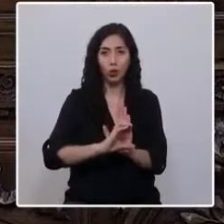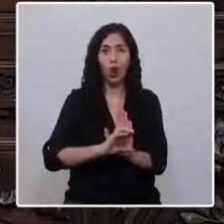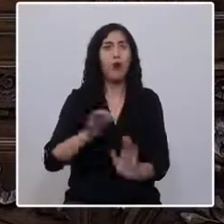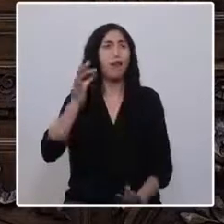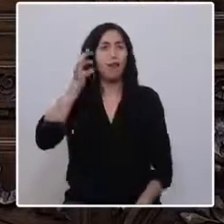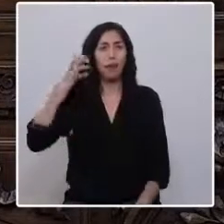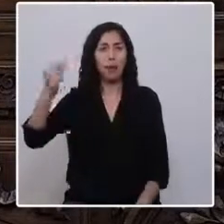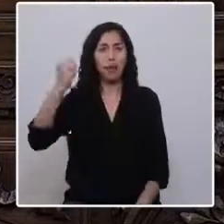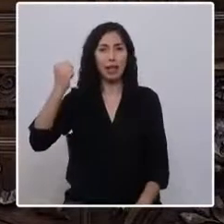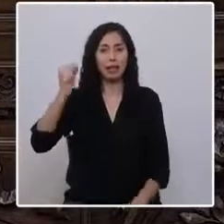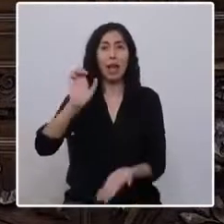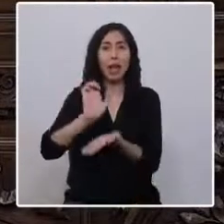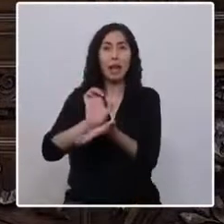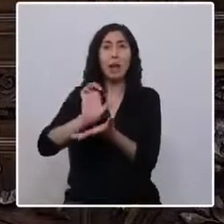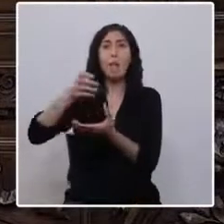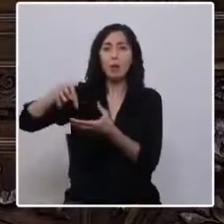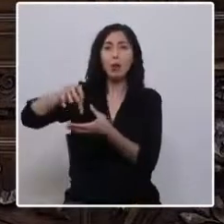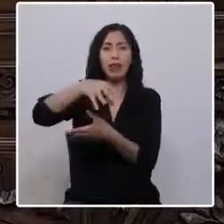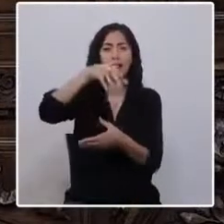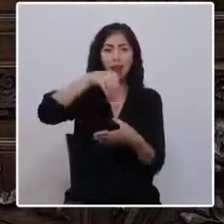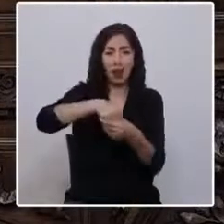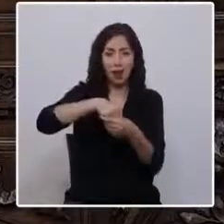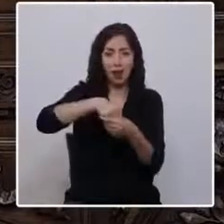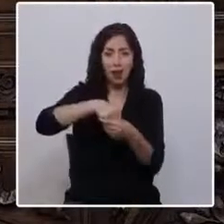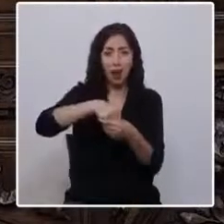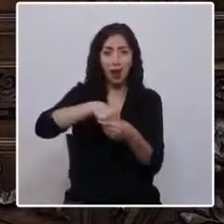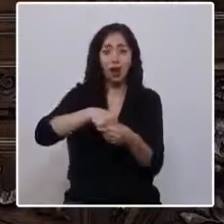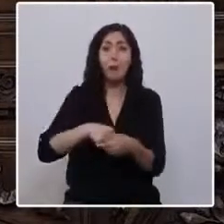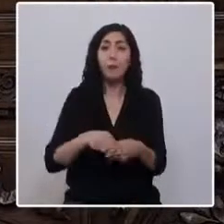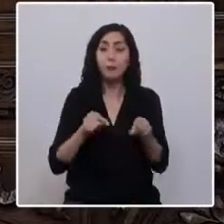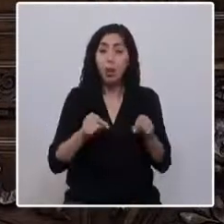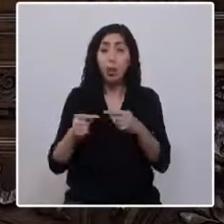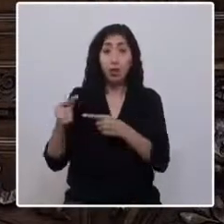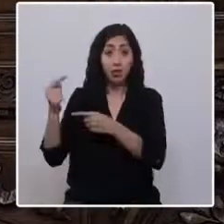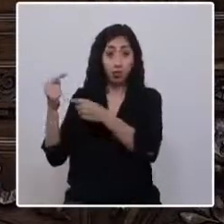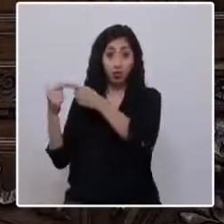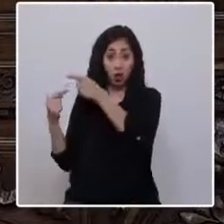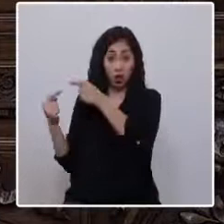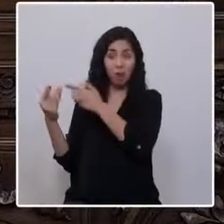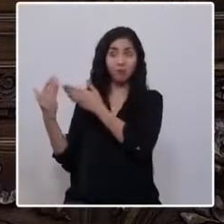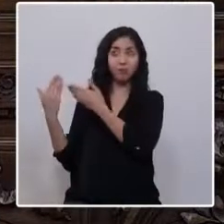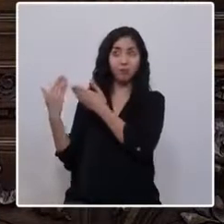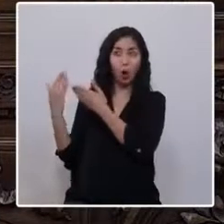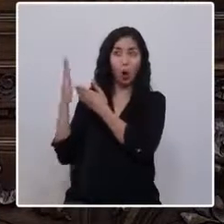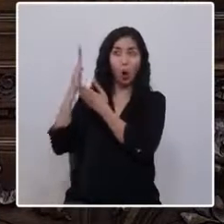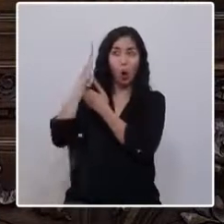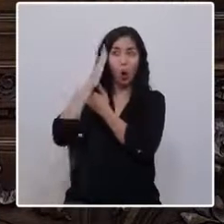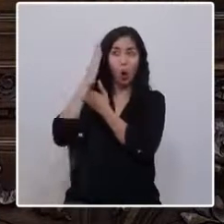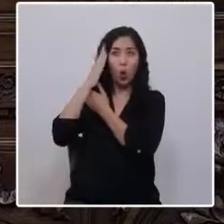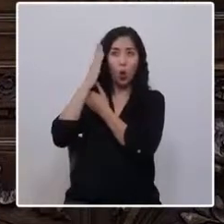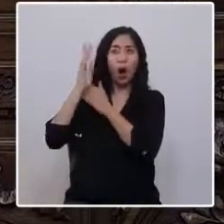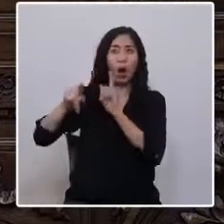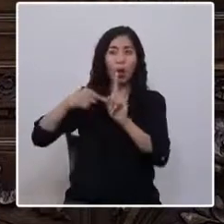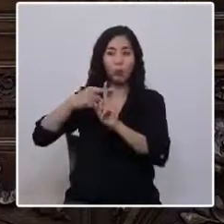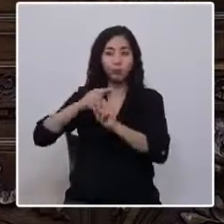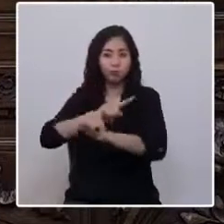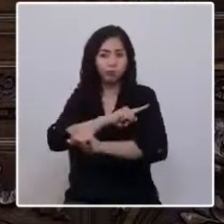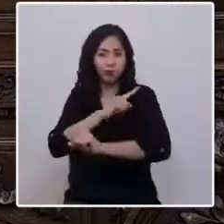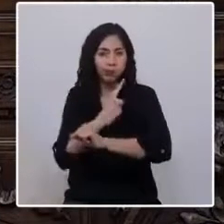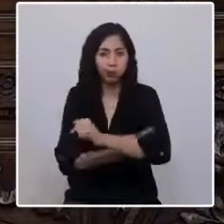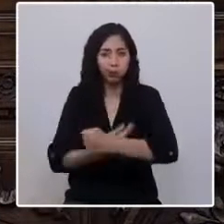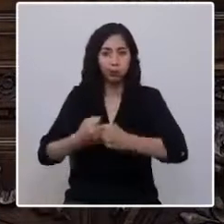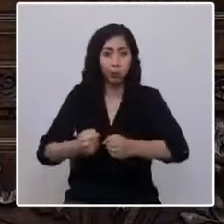feminista y plurinacional. Con la historia en nuestras espaldas, acompañadas de la fuerza meridional, transitamos un